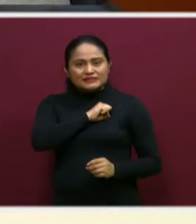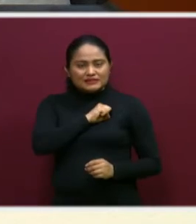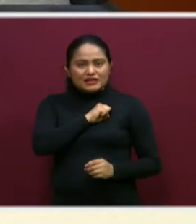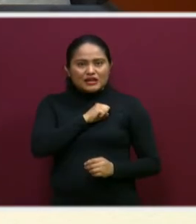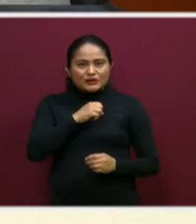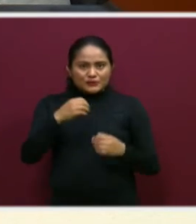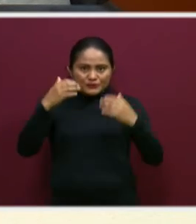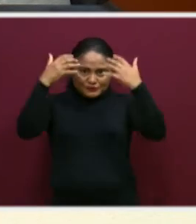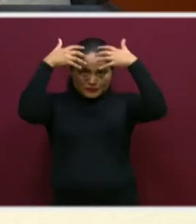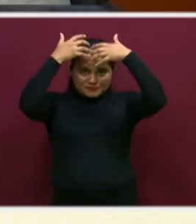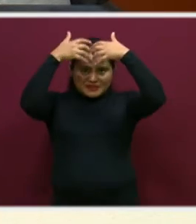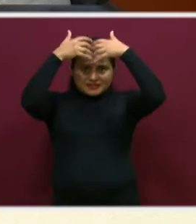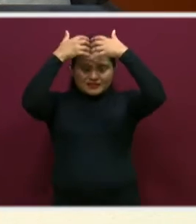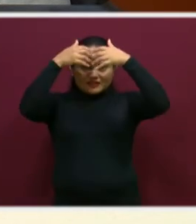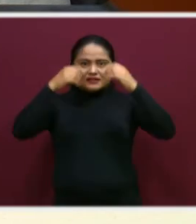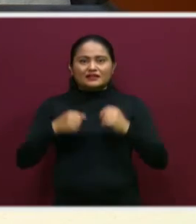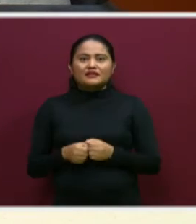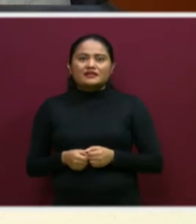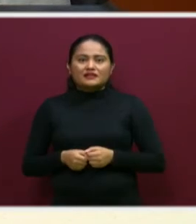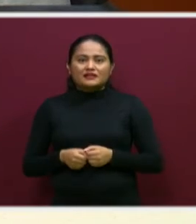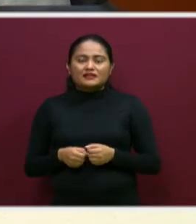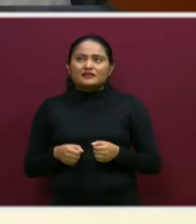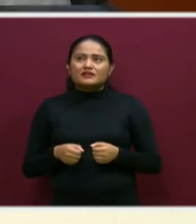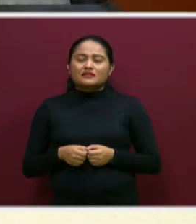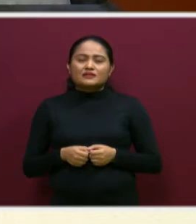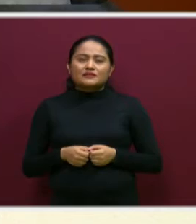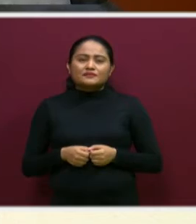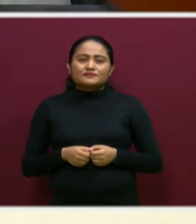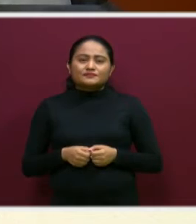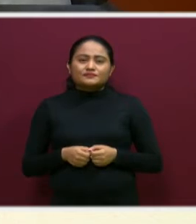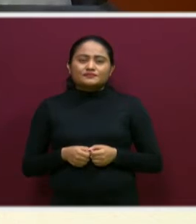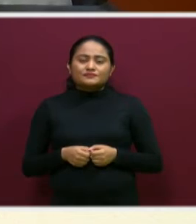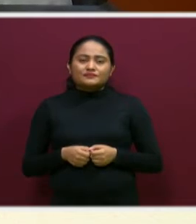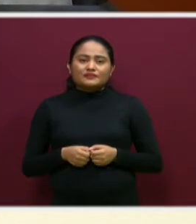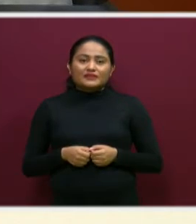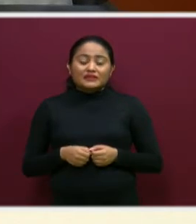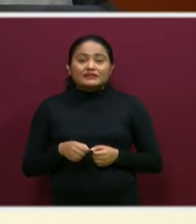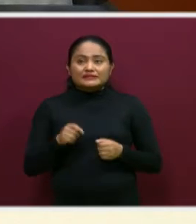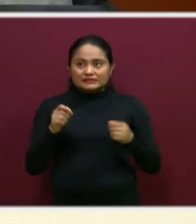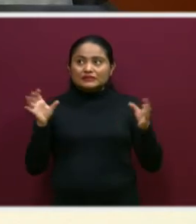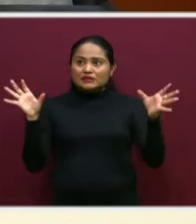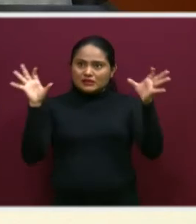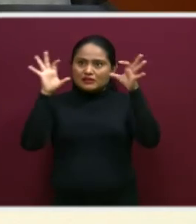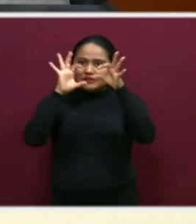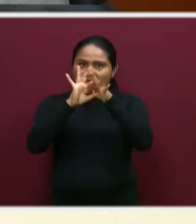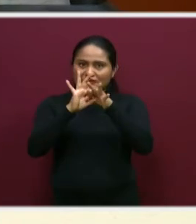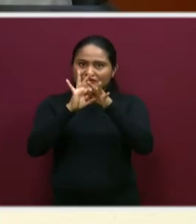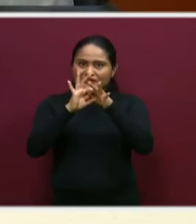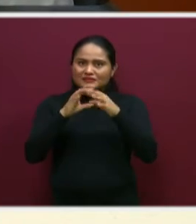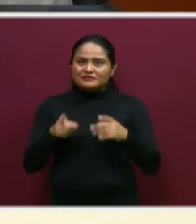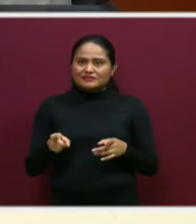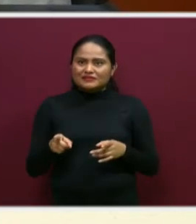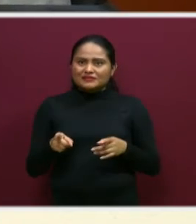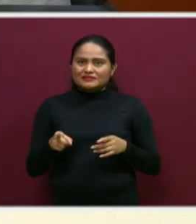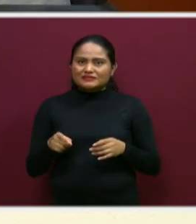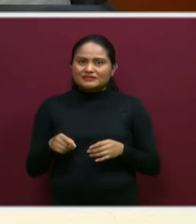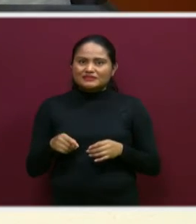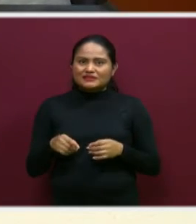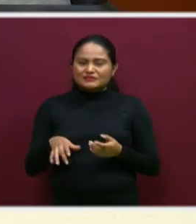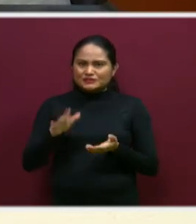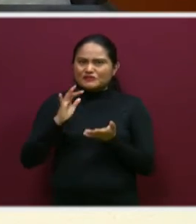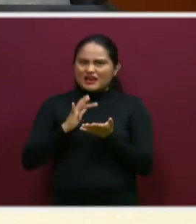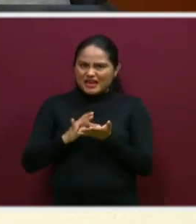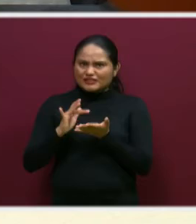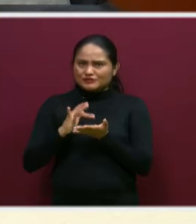momento podrían a dificultarse sin embargo con esto puede ser como más lúdico exactamente eso es lo que